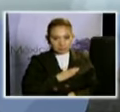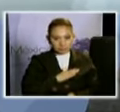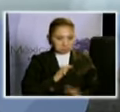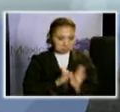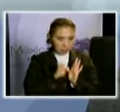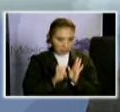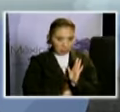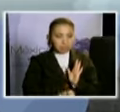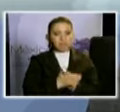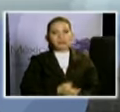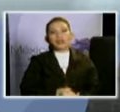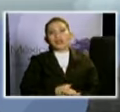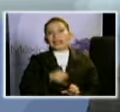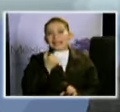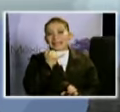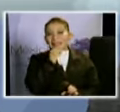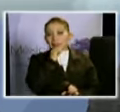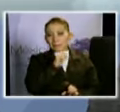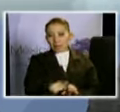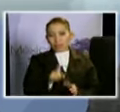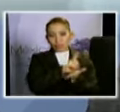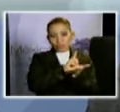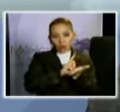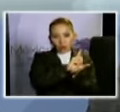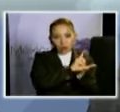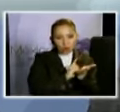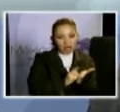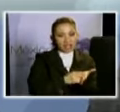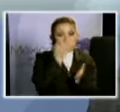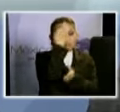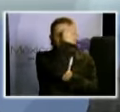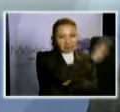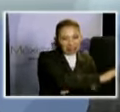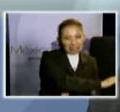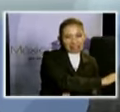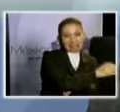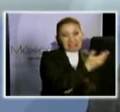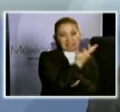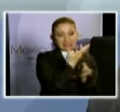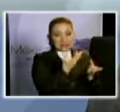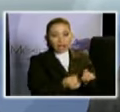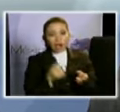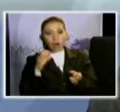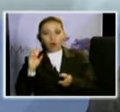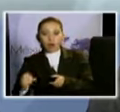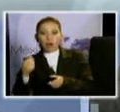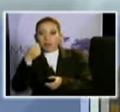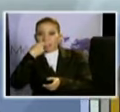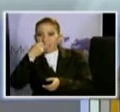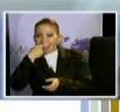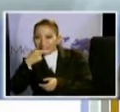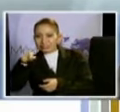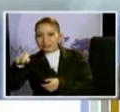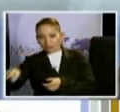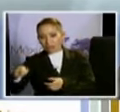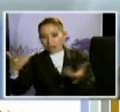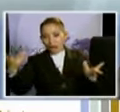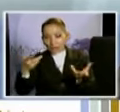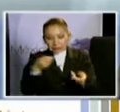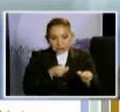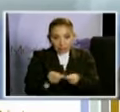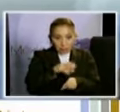ejemplo. Como también las drogas sintéticas, los psicofármacos, son